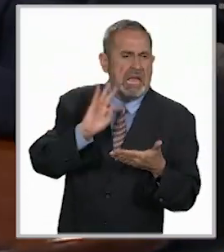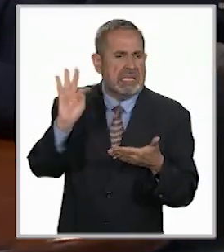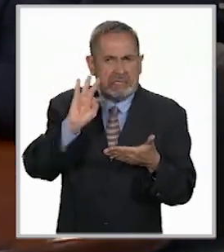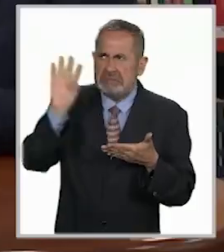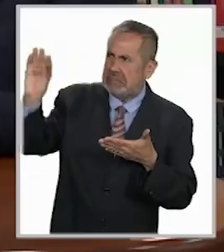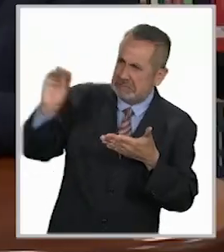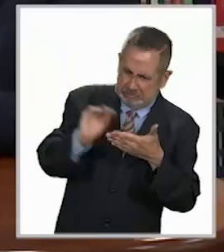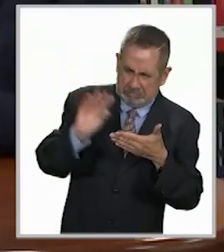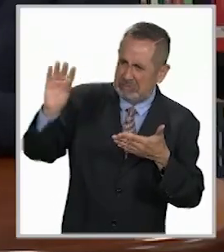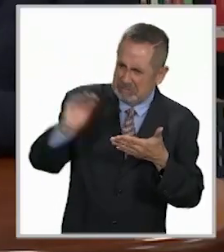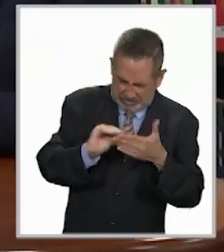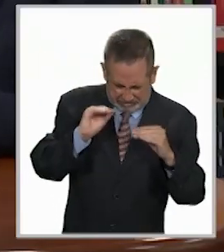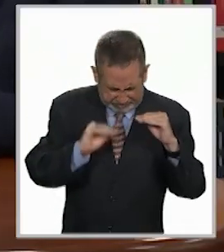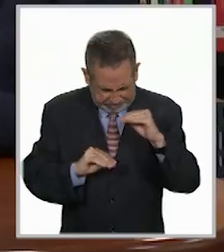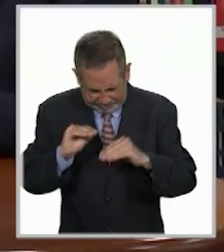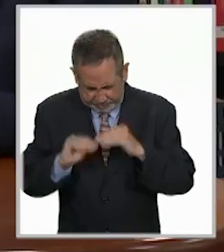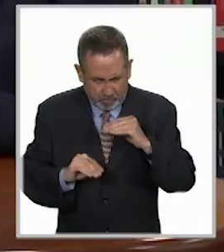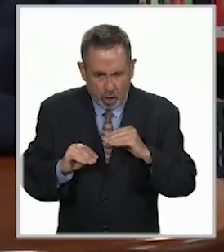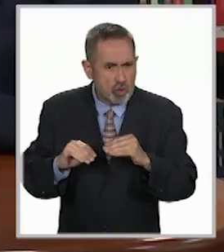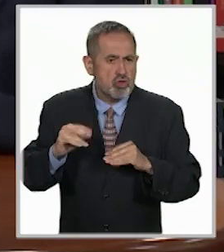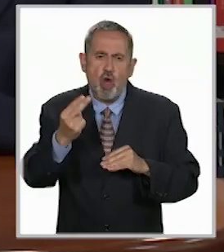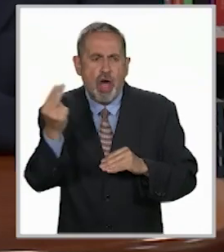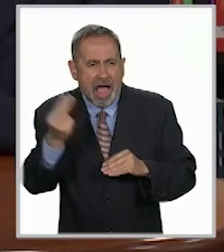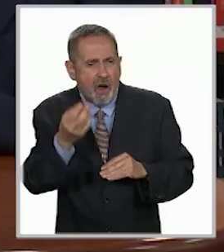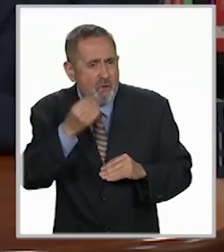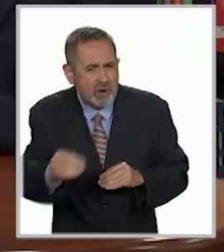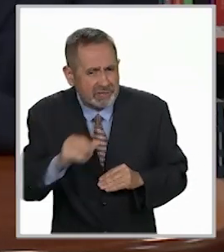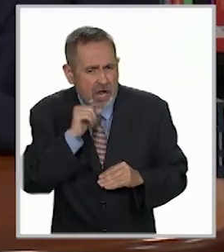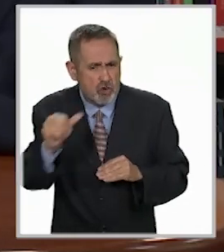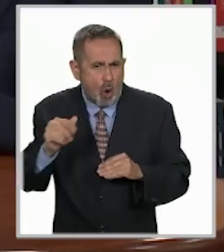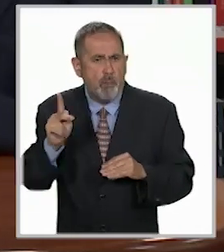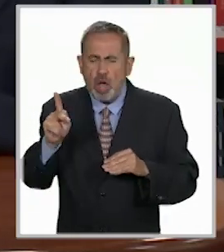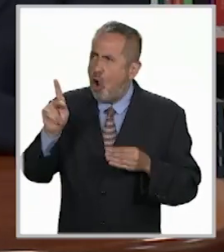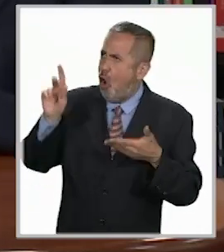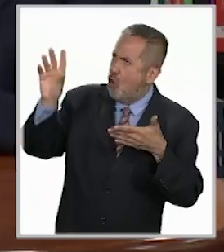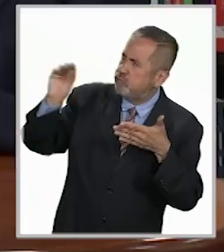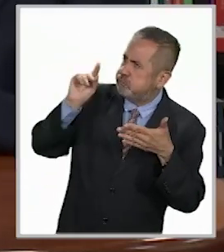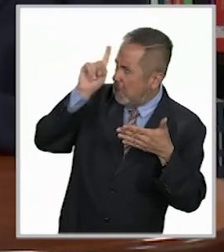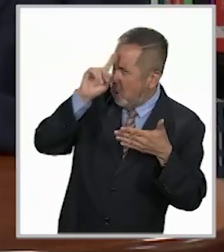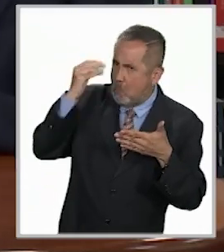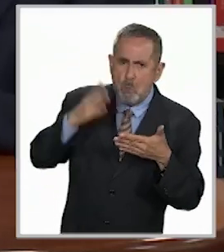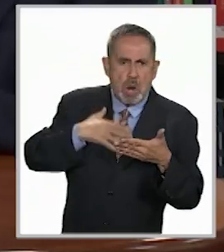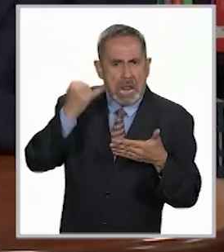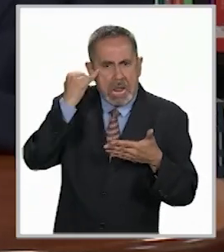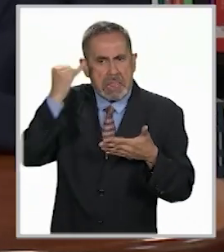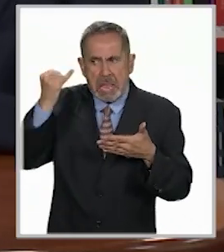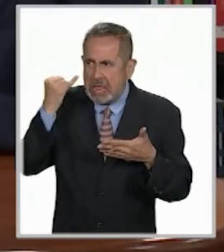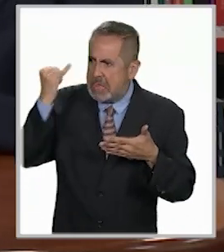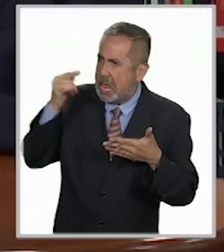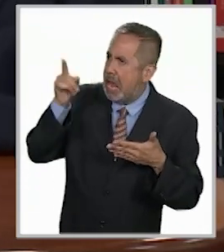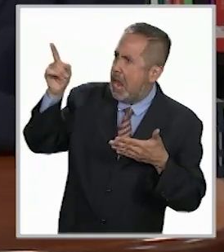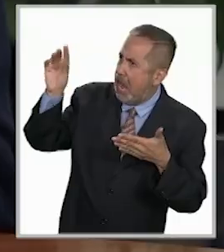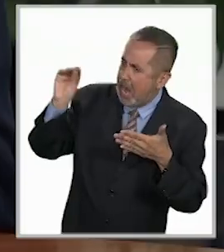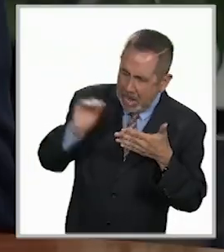aplicar inclusive mi legislación local, pero de acuerdo a los más altos estándares que, como lo decía, en muchos